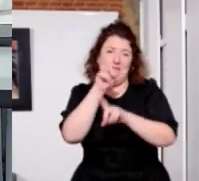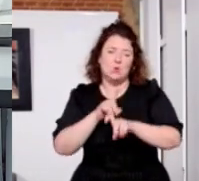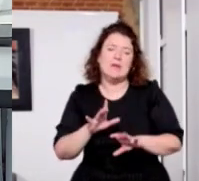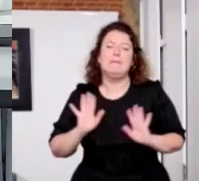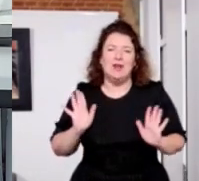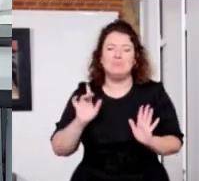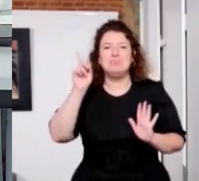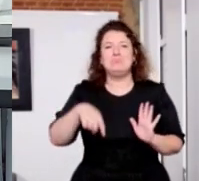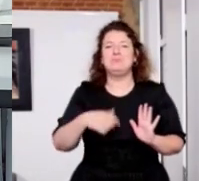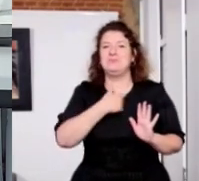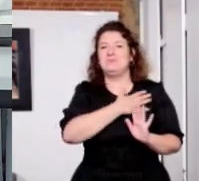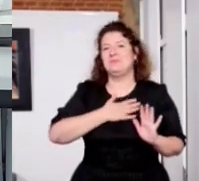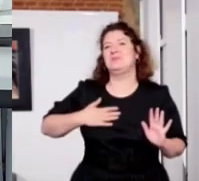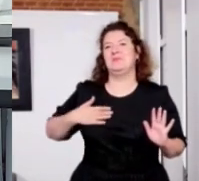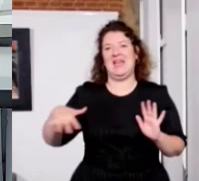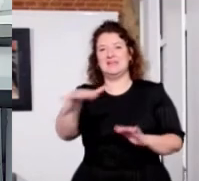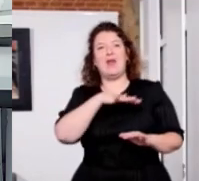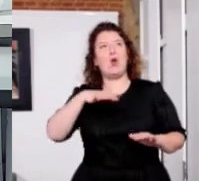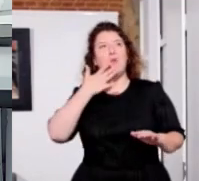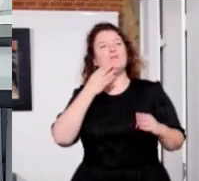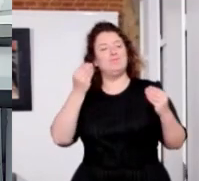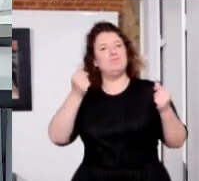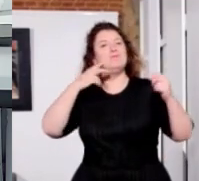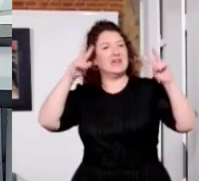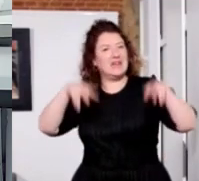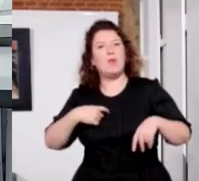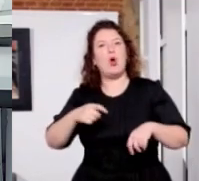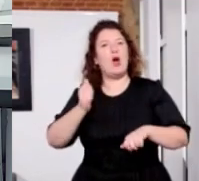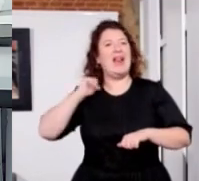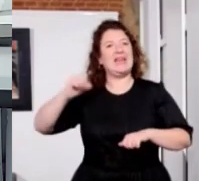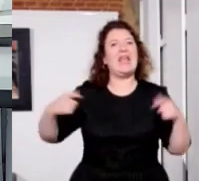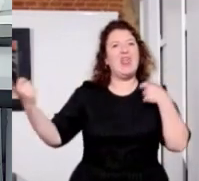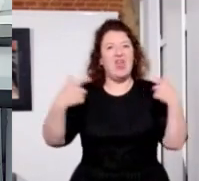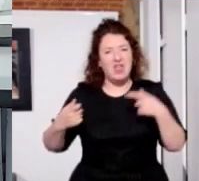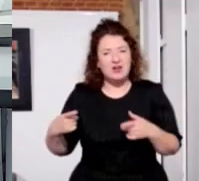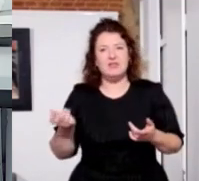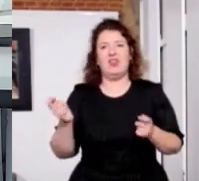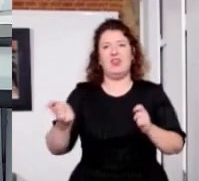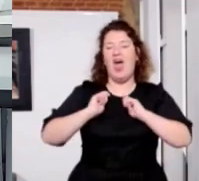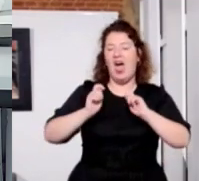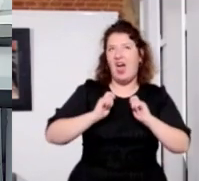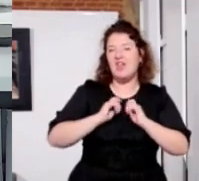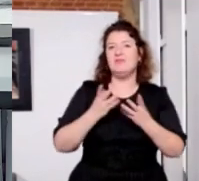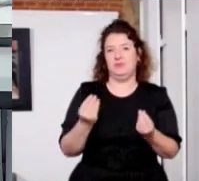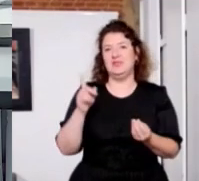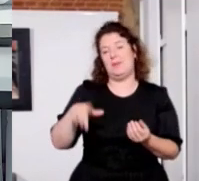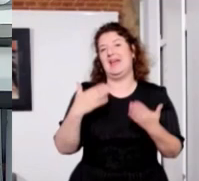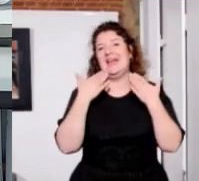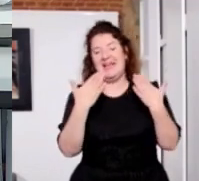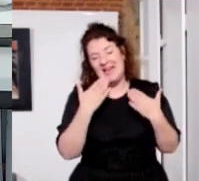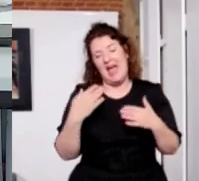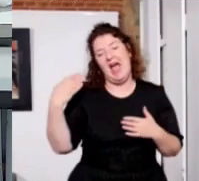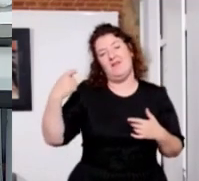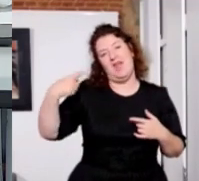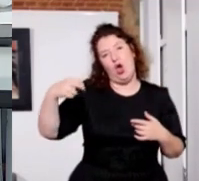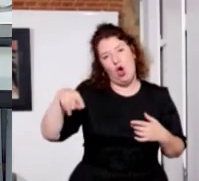reiteran en reconocer este espacio como un espacio enriquecedor donde habéis aportado y agradecen tanto pues a